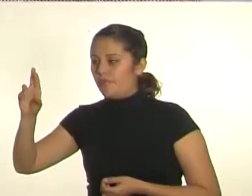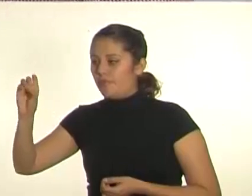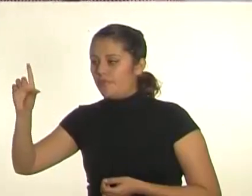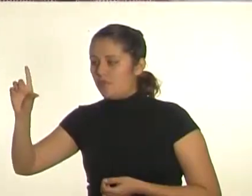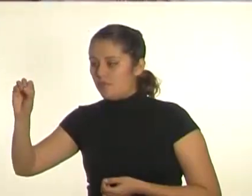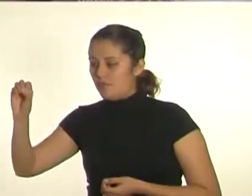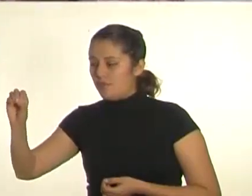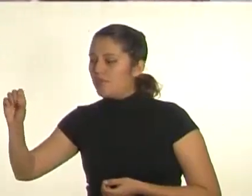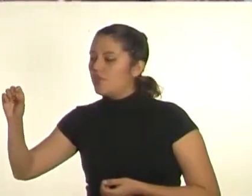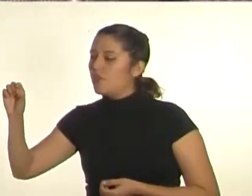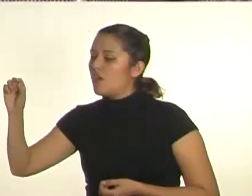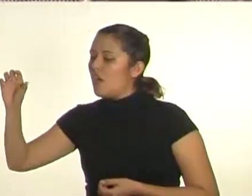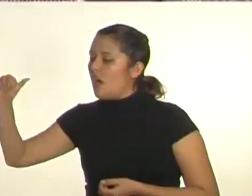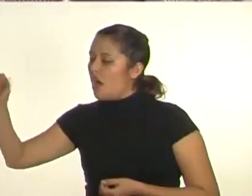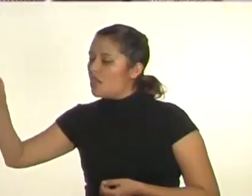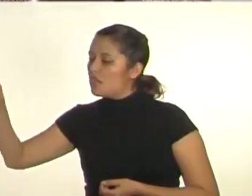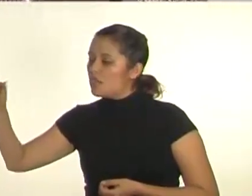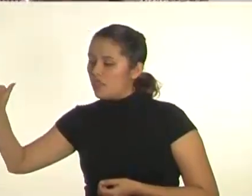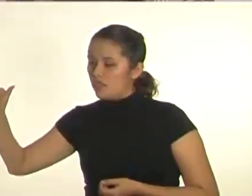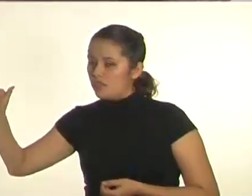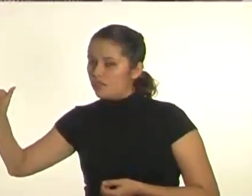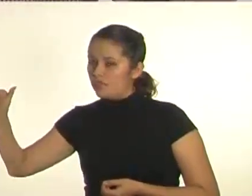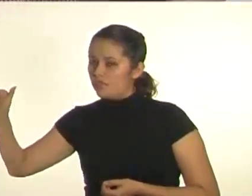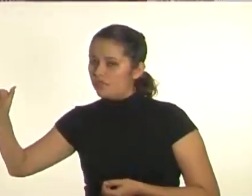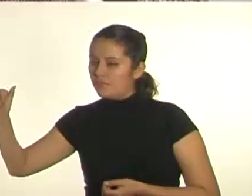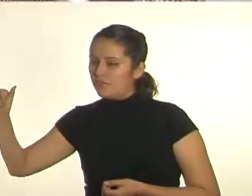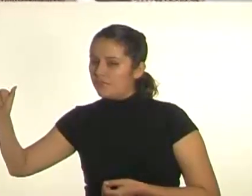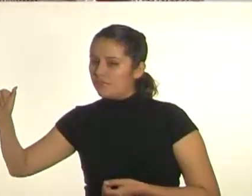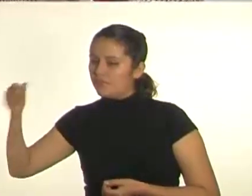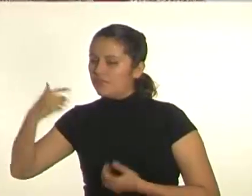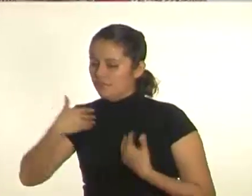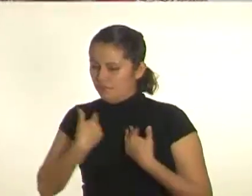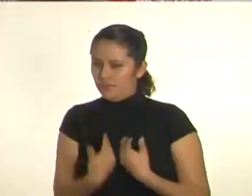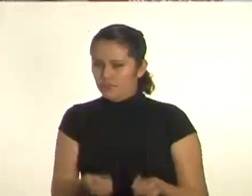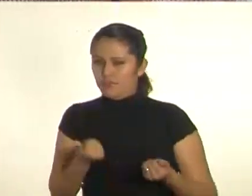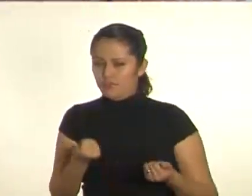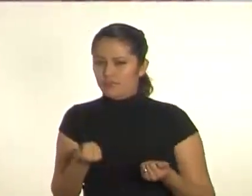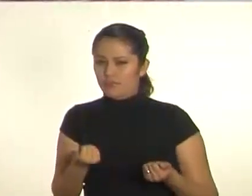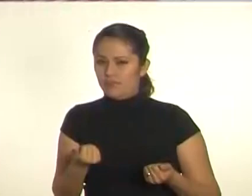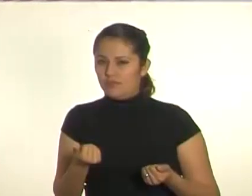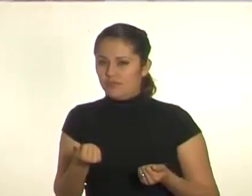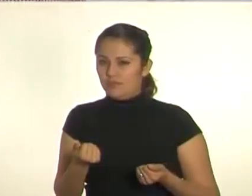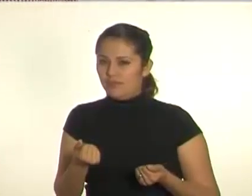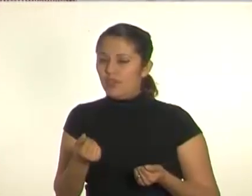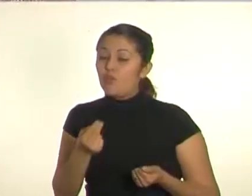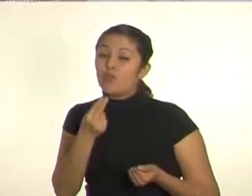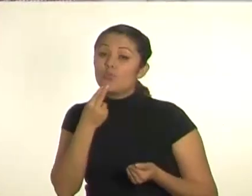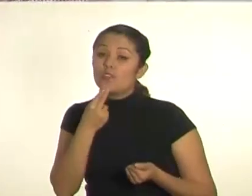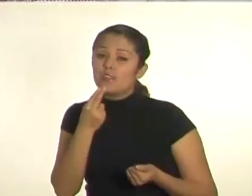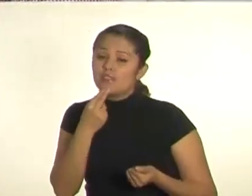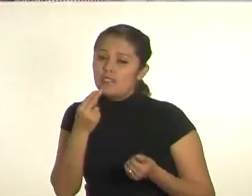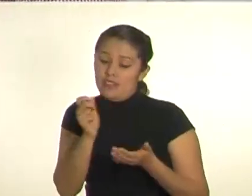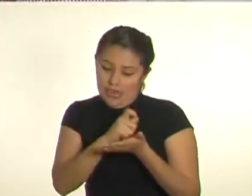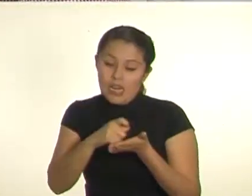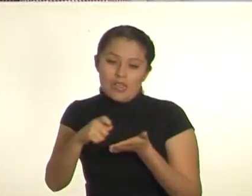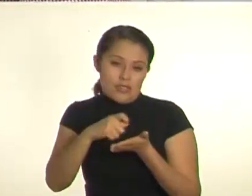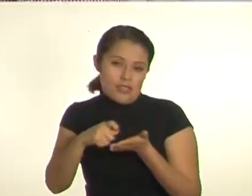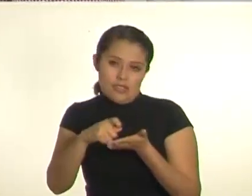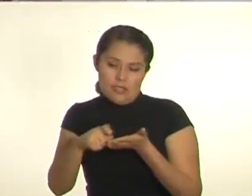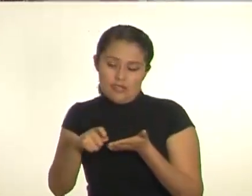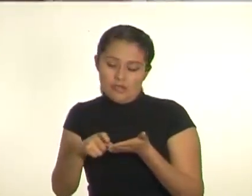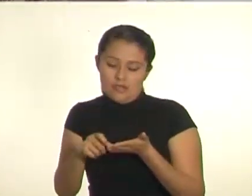Ana. ¿Te diste cuenta de la pausa y la expresión al momento de utilizar los dos